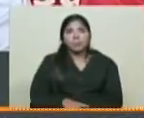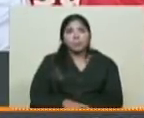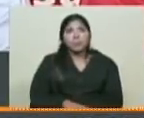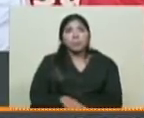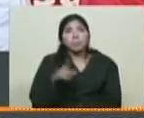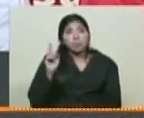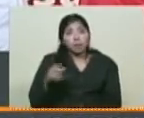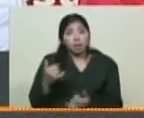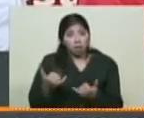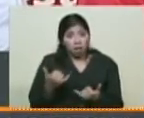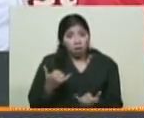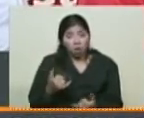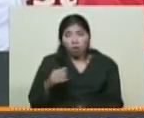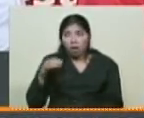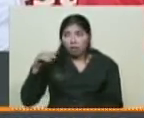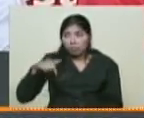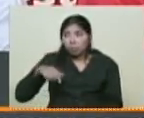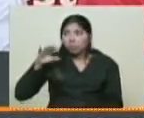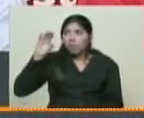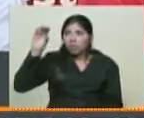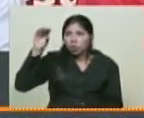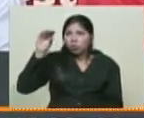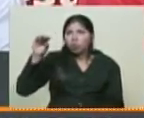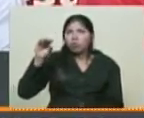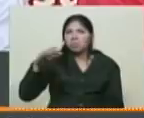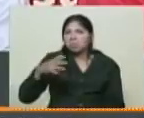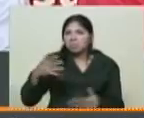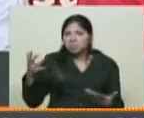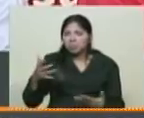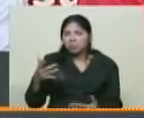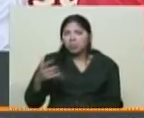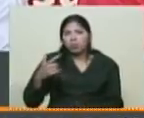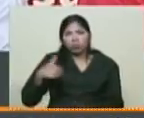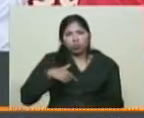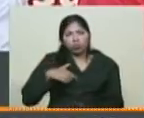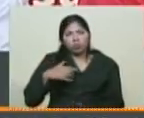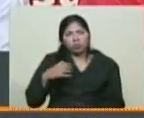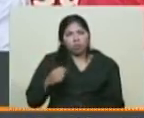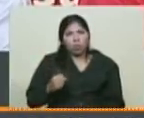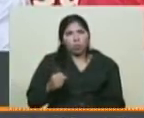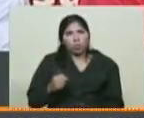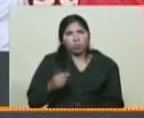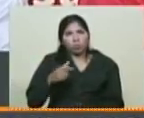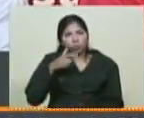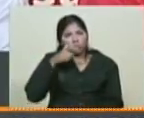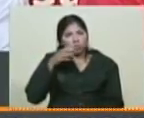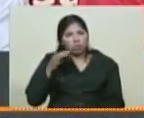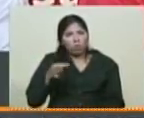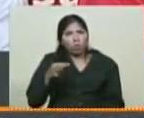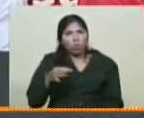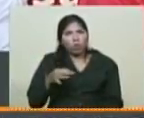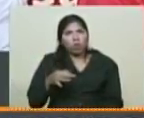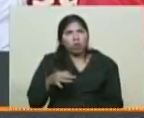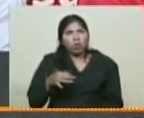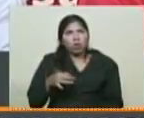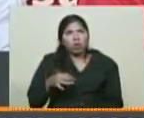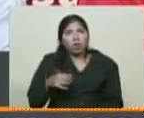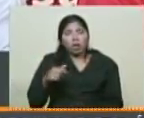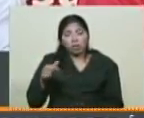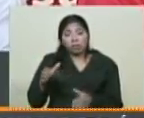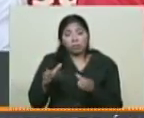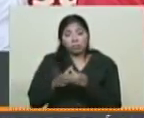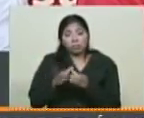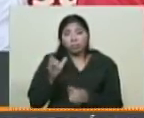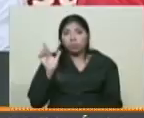este presente y en este futuro y por eso nosotros seguro estamos que el Partido Socialista Unido de Venezuela, la Fuerza